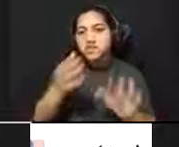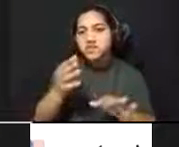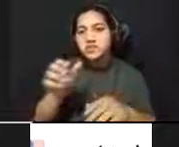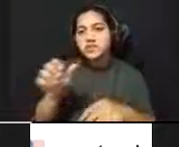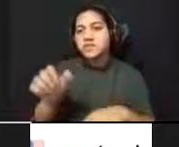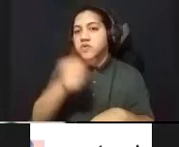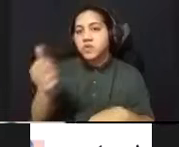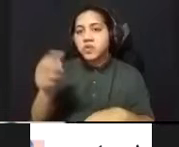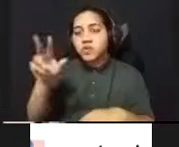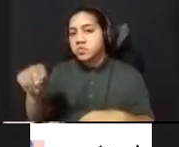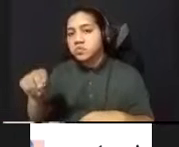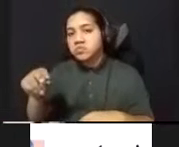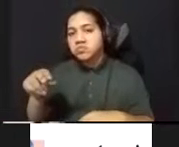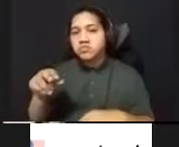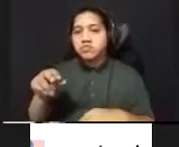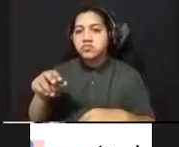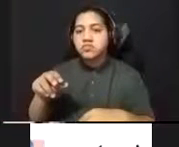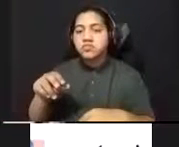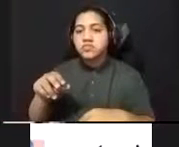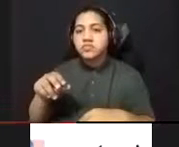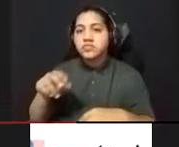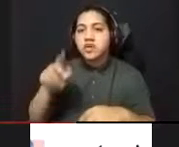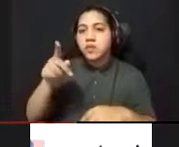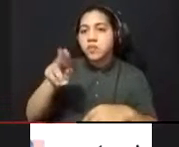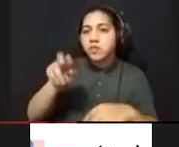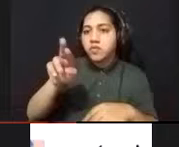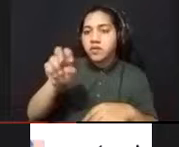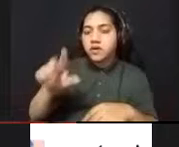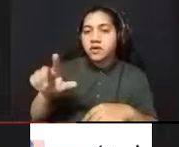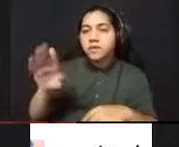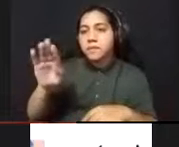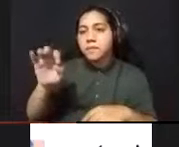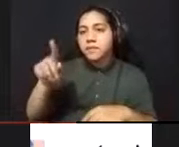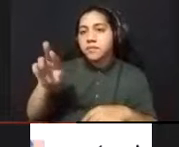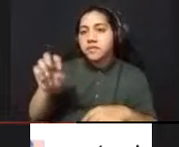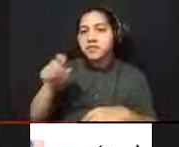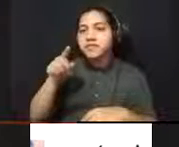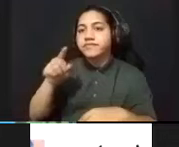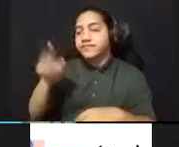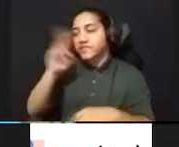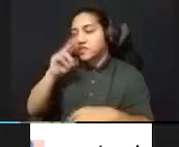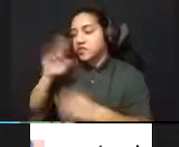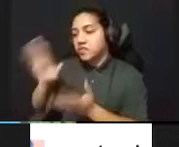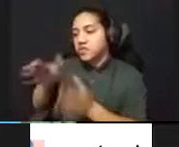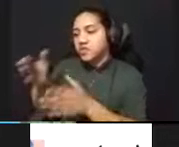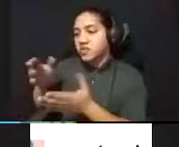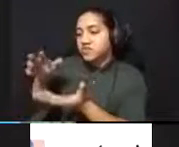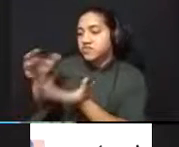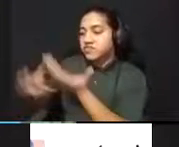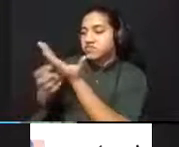versiones no. En la versión de Pura Belpré, el ratón muere en la olla y la cucarachita